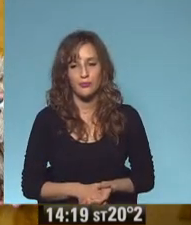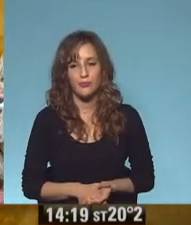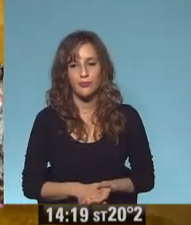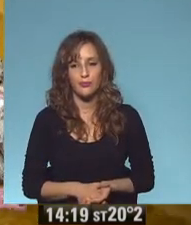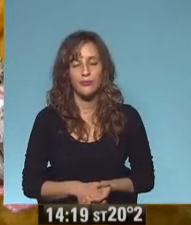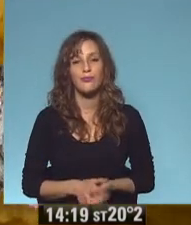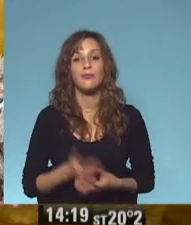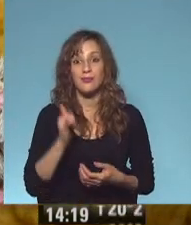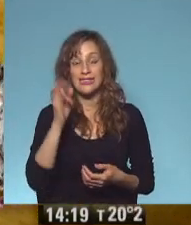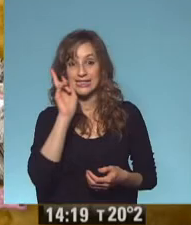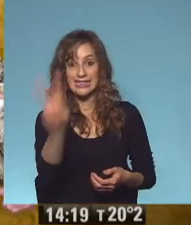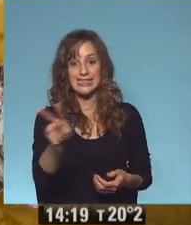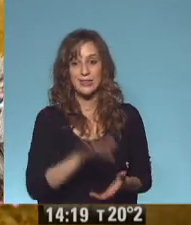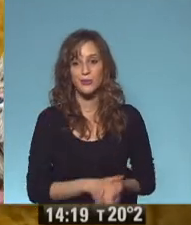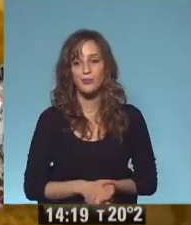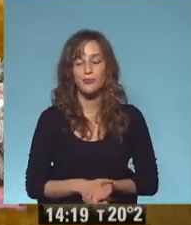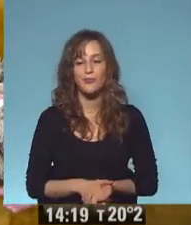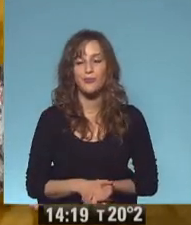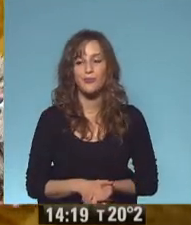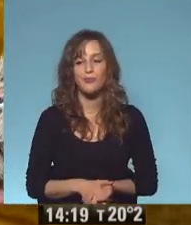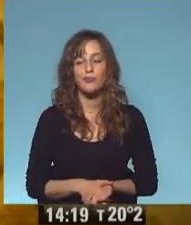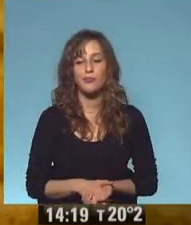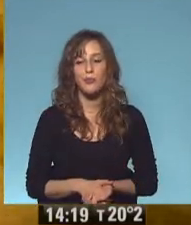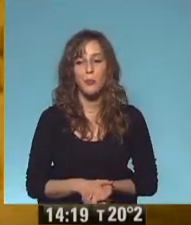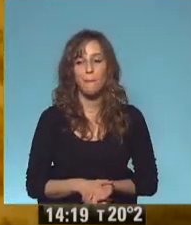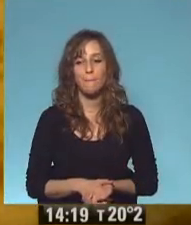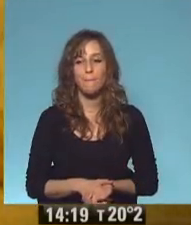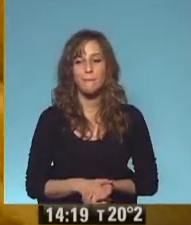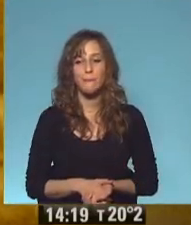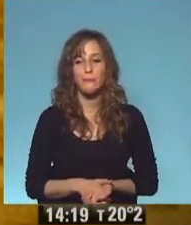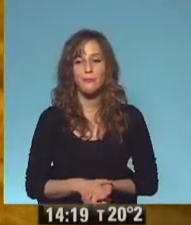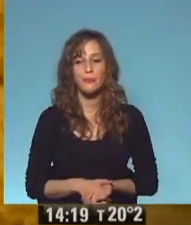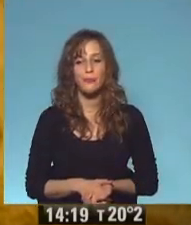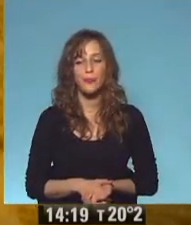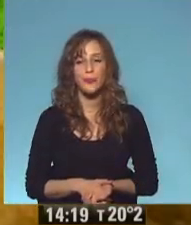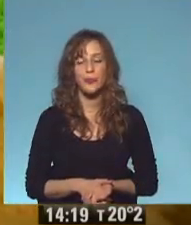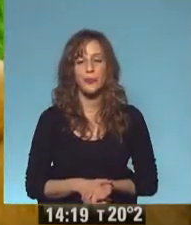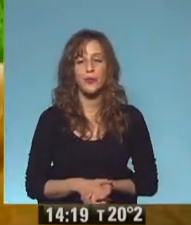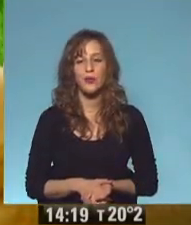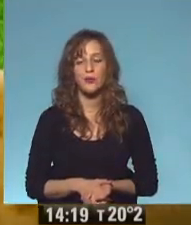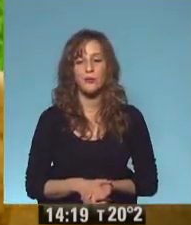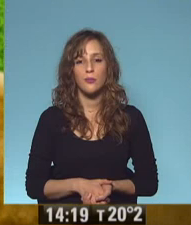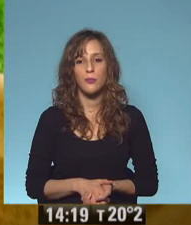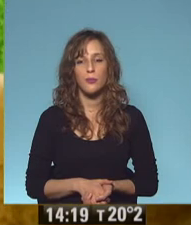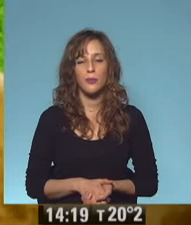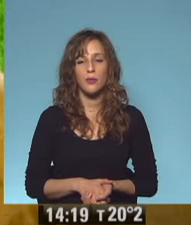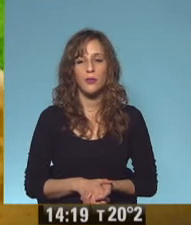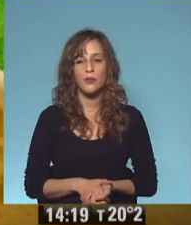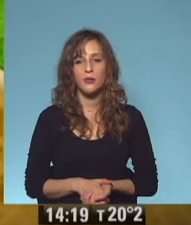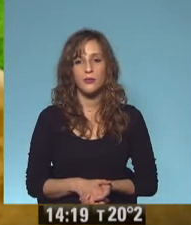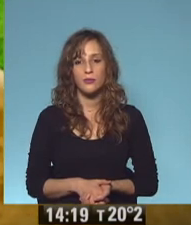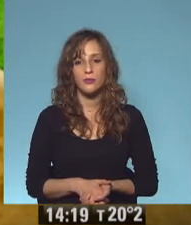¡Sí! ¡Allá la veo! ¡Vamos! Uy.